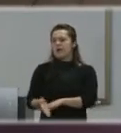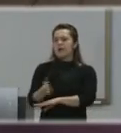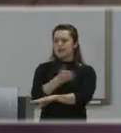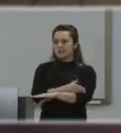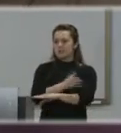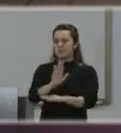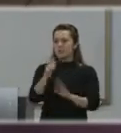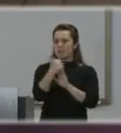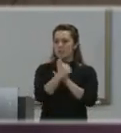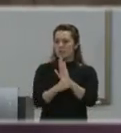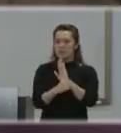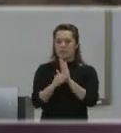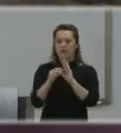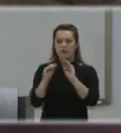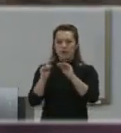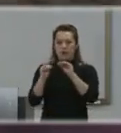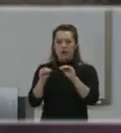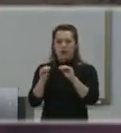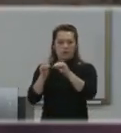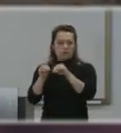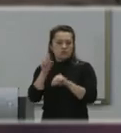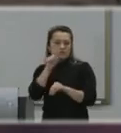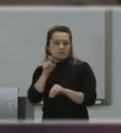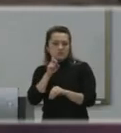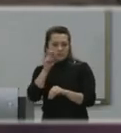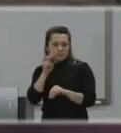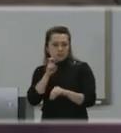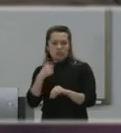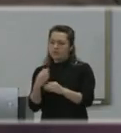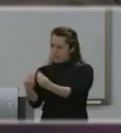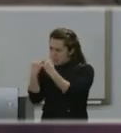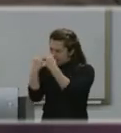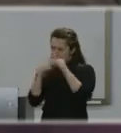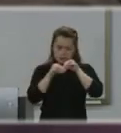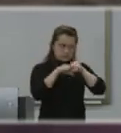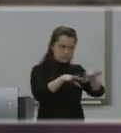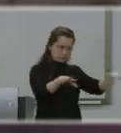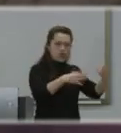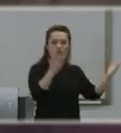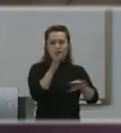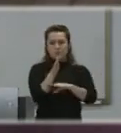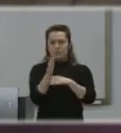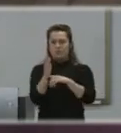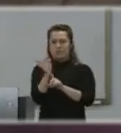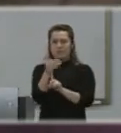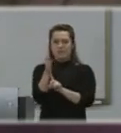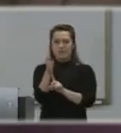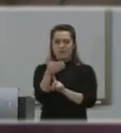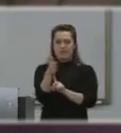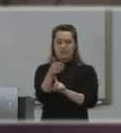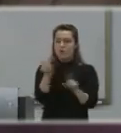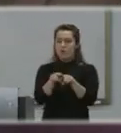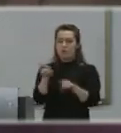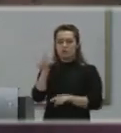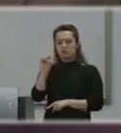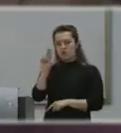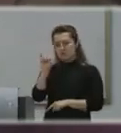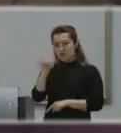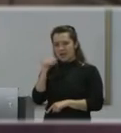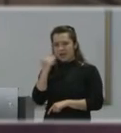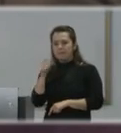del programa de formación de educación sexual y de multiplicadores en el Profamilia, al igual que Sonia. Y